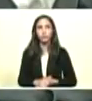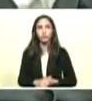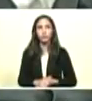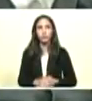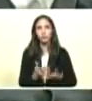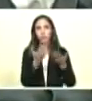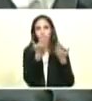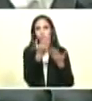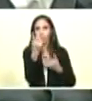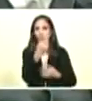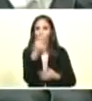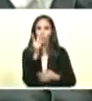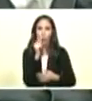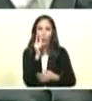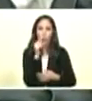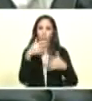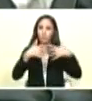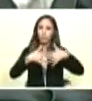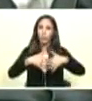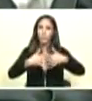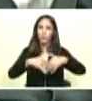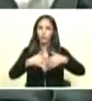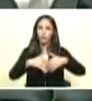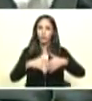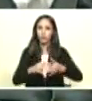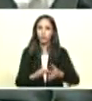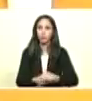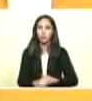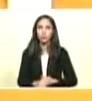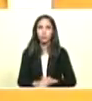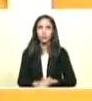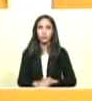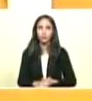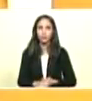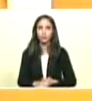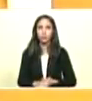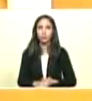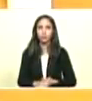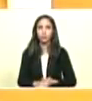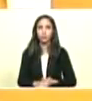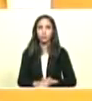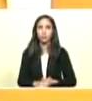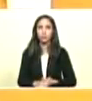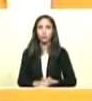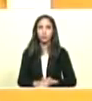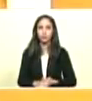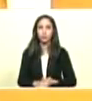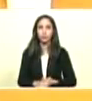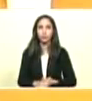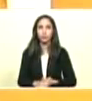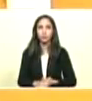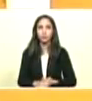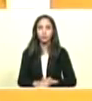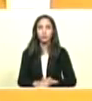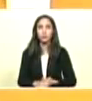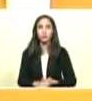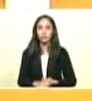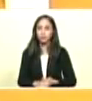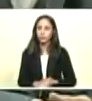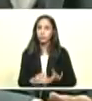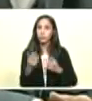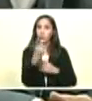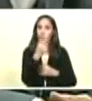empresa Aerotrading, de la Fundación NEM, y Denis Druskop, también de la